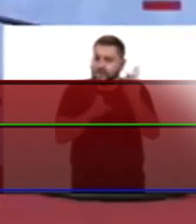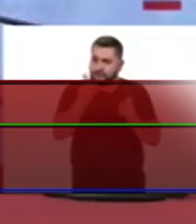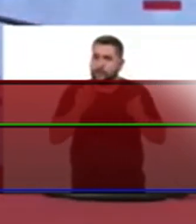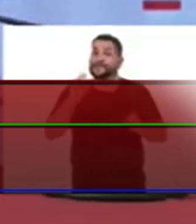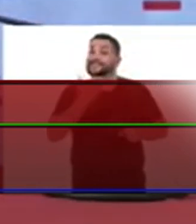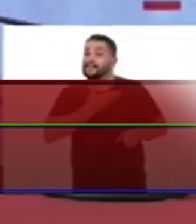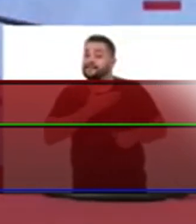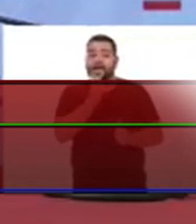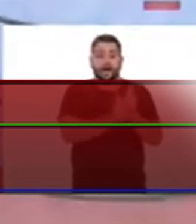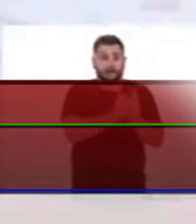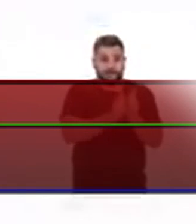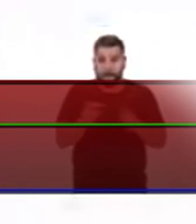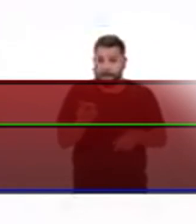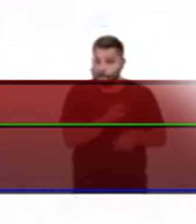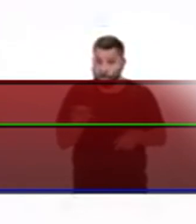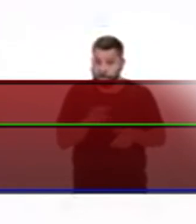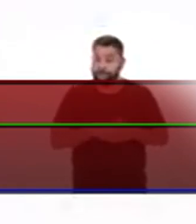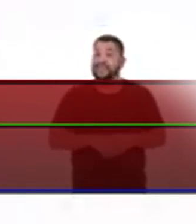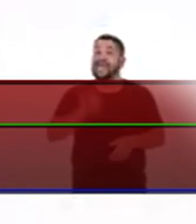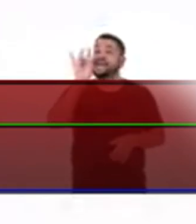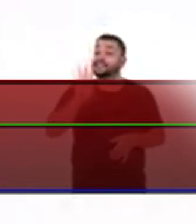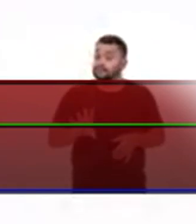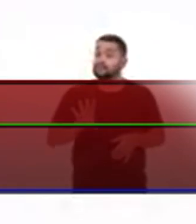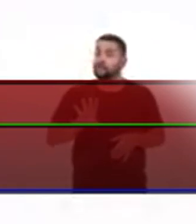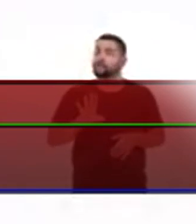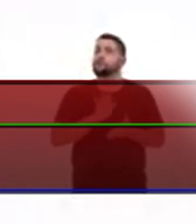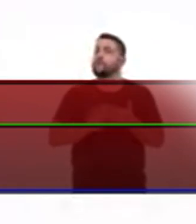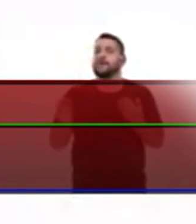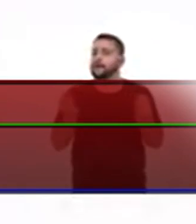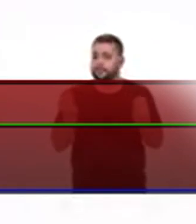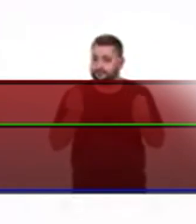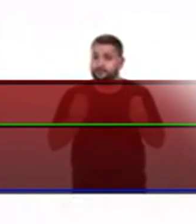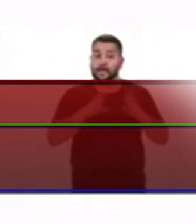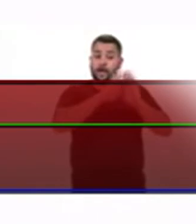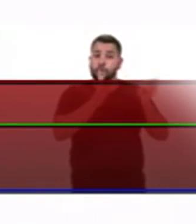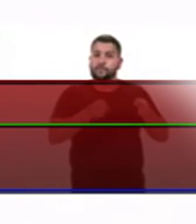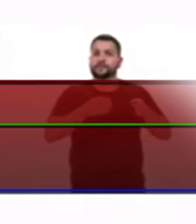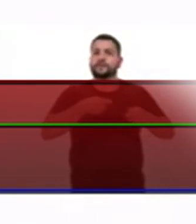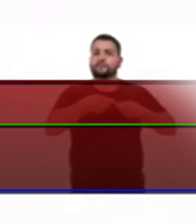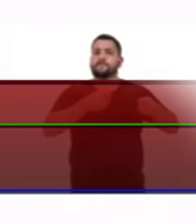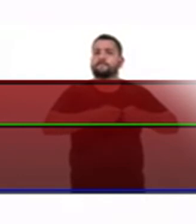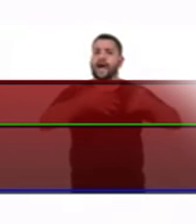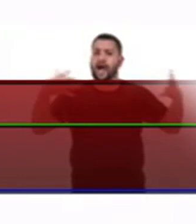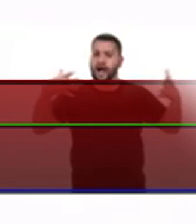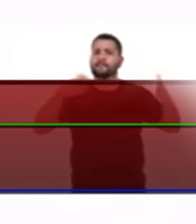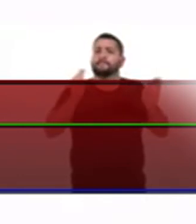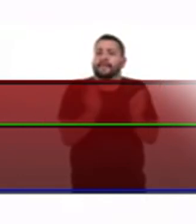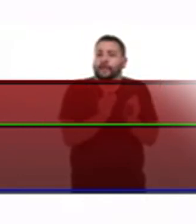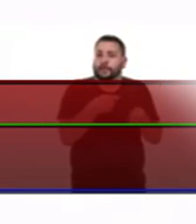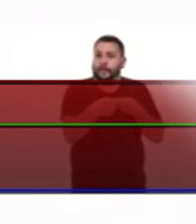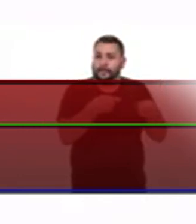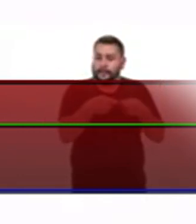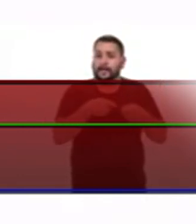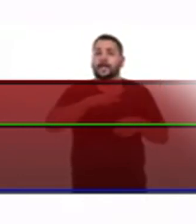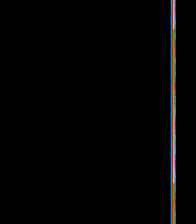Rosario. Las nuevas excepciones dispuestas son comercio mayorista y minorista, mudanzas